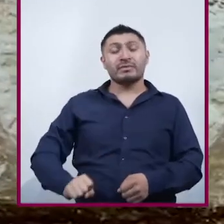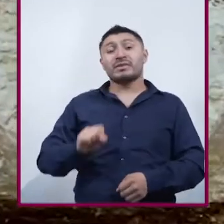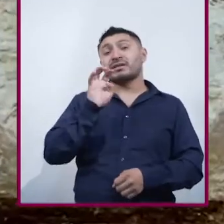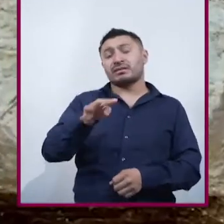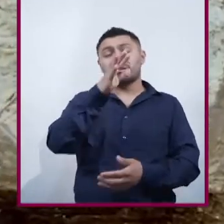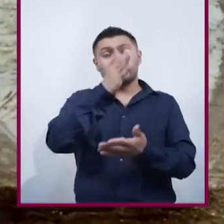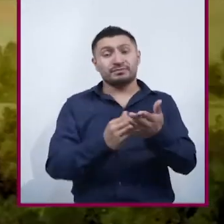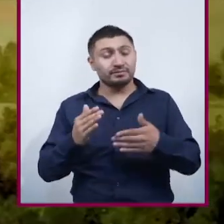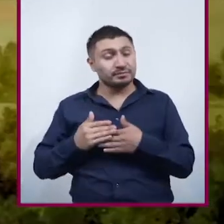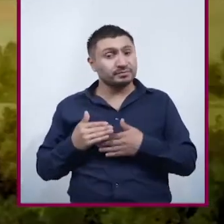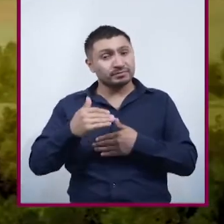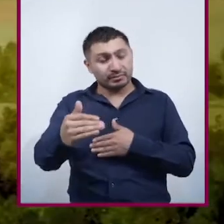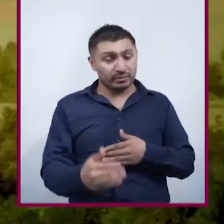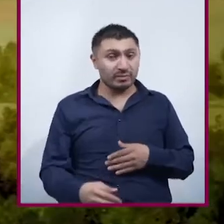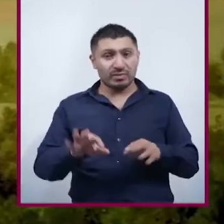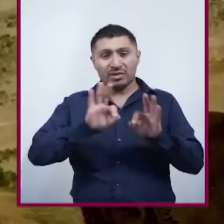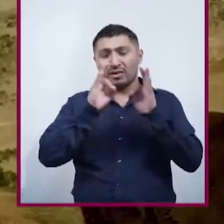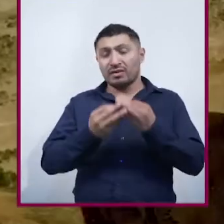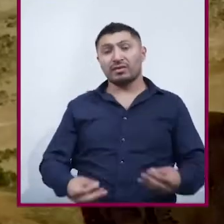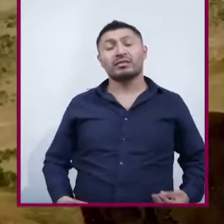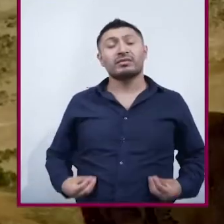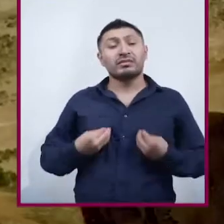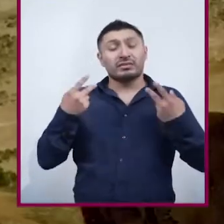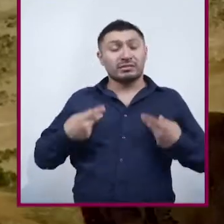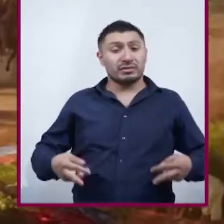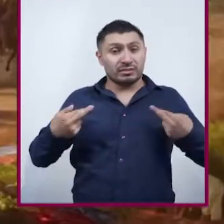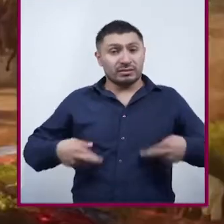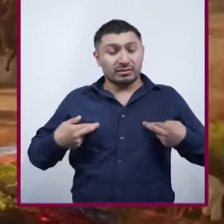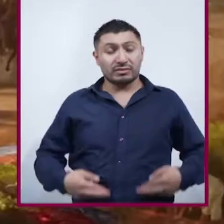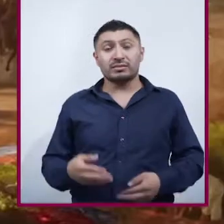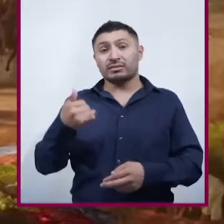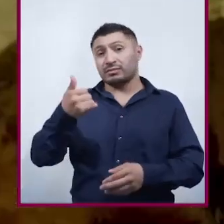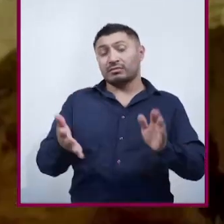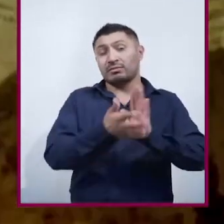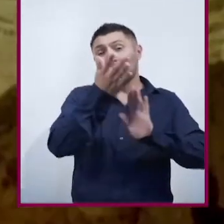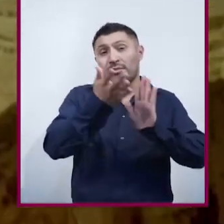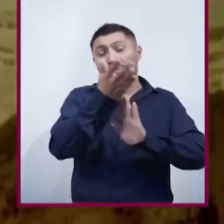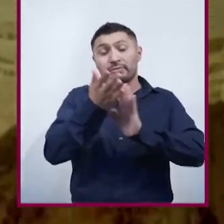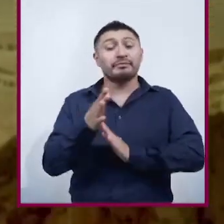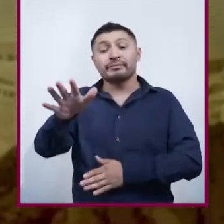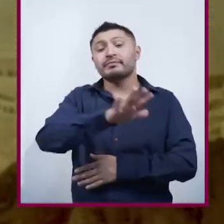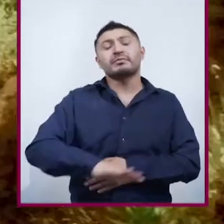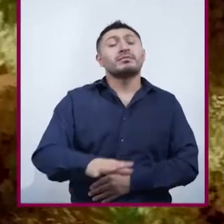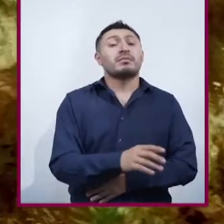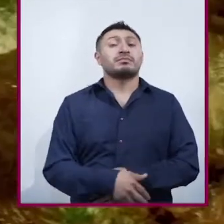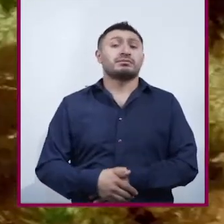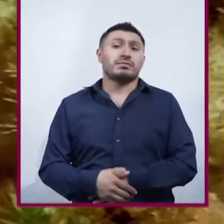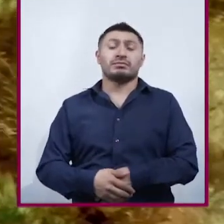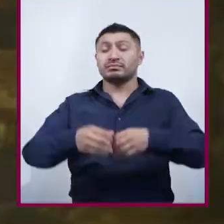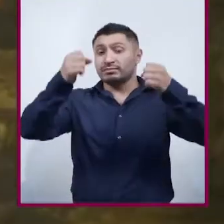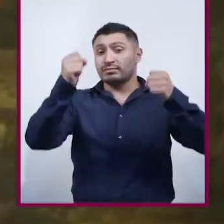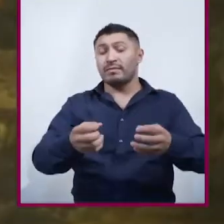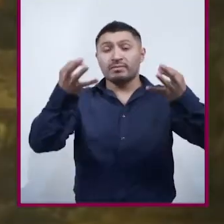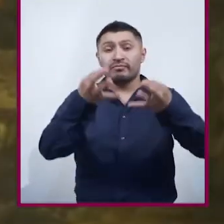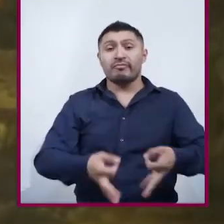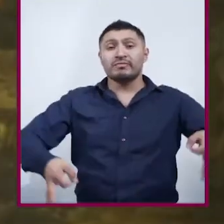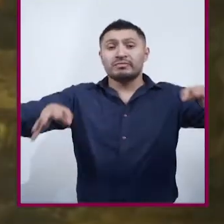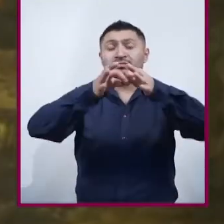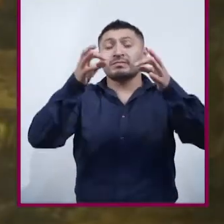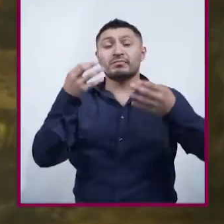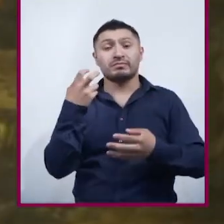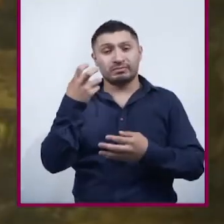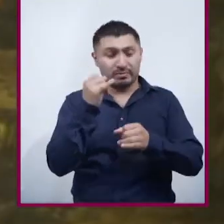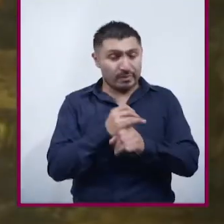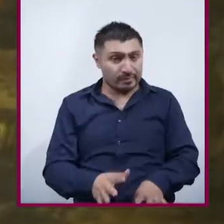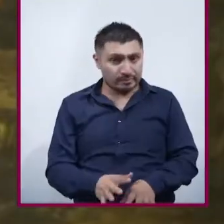siglo XIX, la manera de vestir de sus habitantes y las construcciones que ocupaban su espacio. Sin duda alguna, la